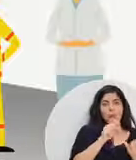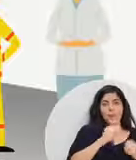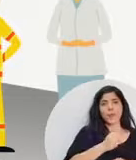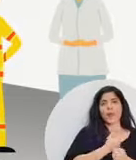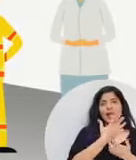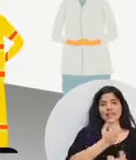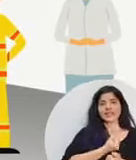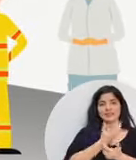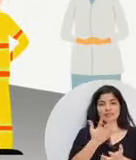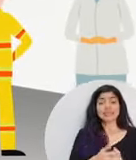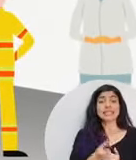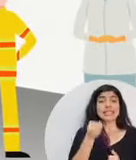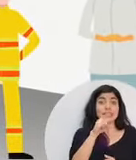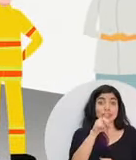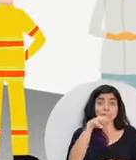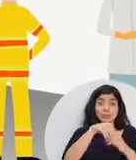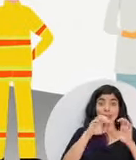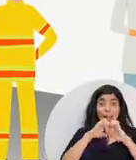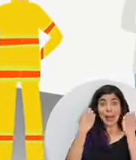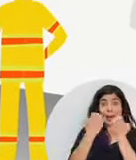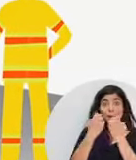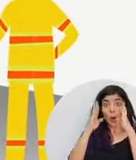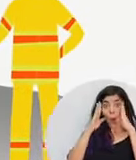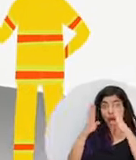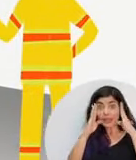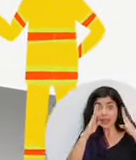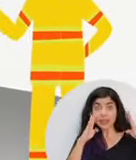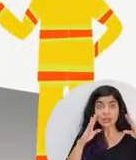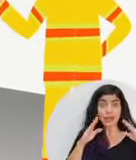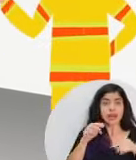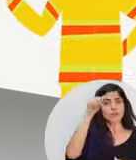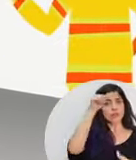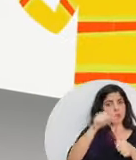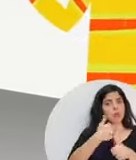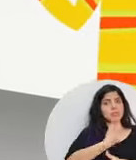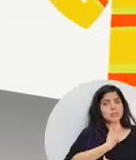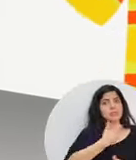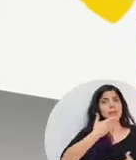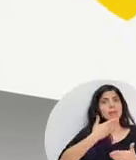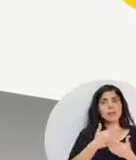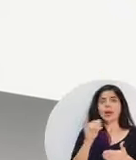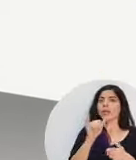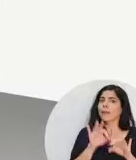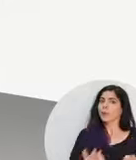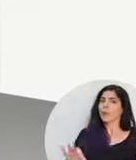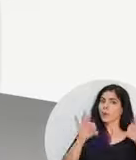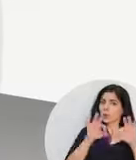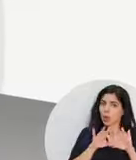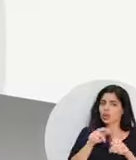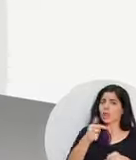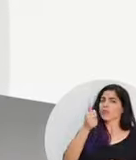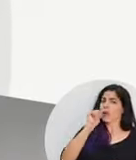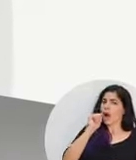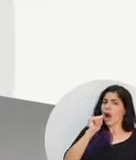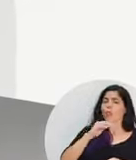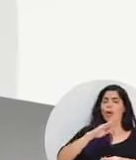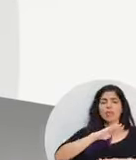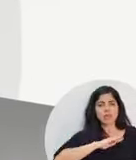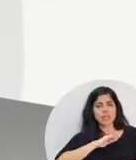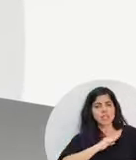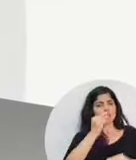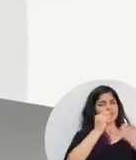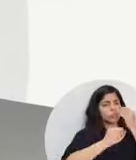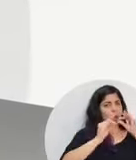hacerlo. Si usted es parte de un equipo de atención primaria, recuerde que su bienestar también es importante. Hidrátese,